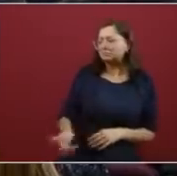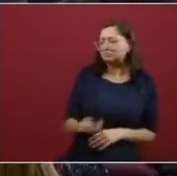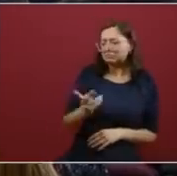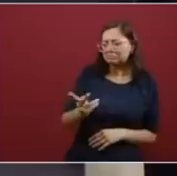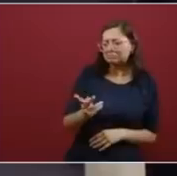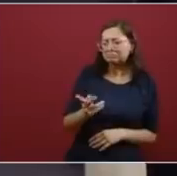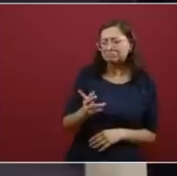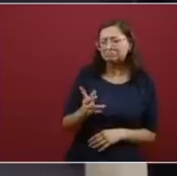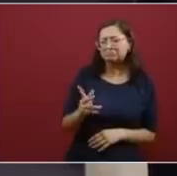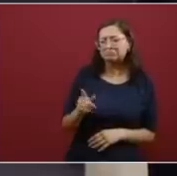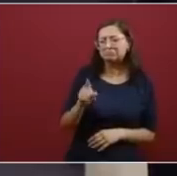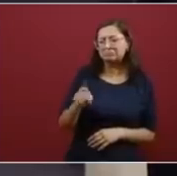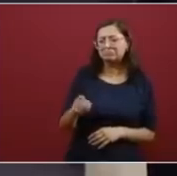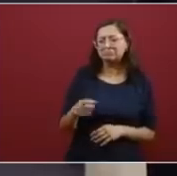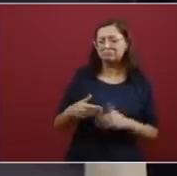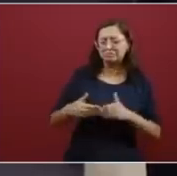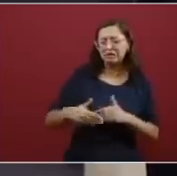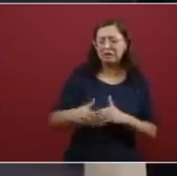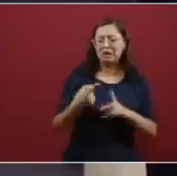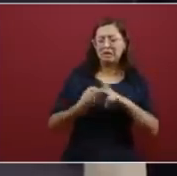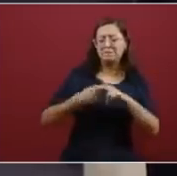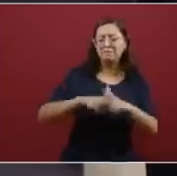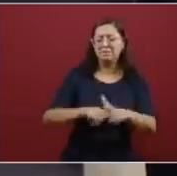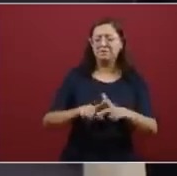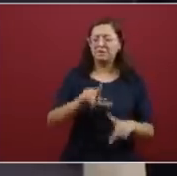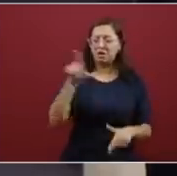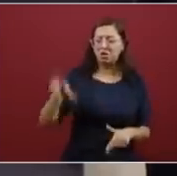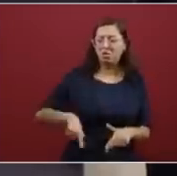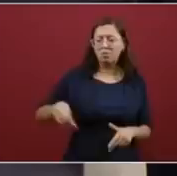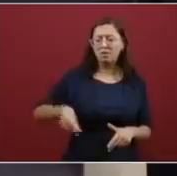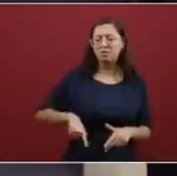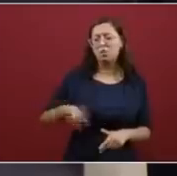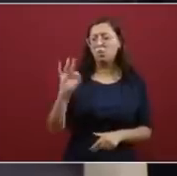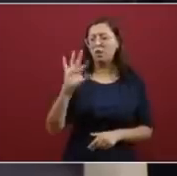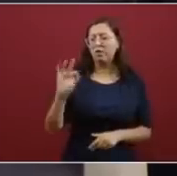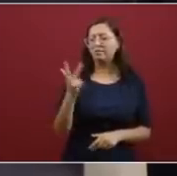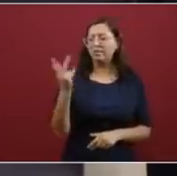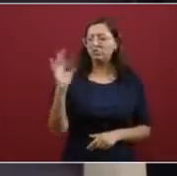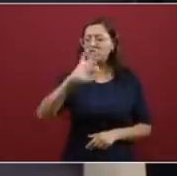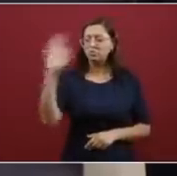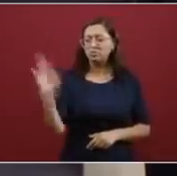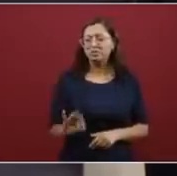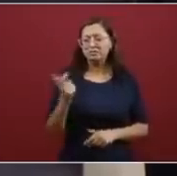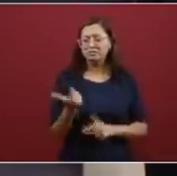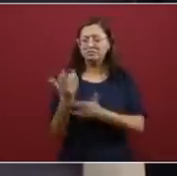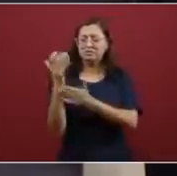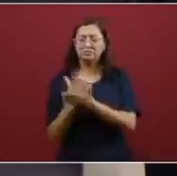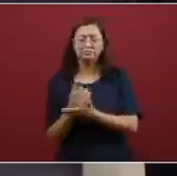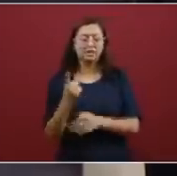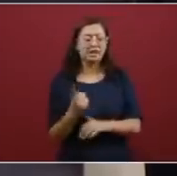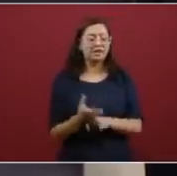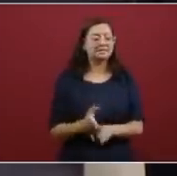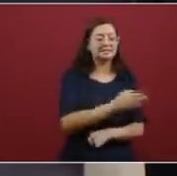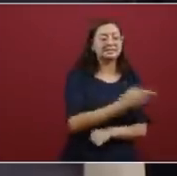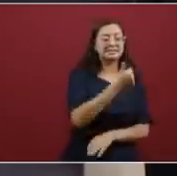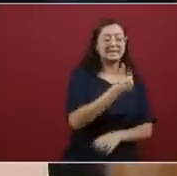en el arranque de su gobierno hubo un ahorro de 42% en comparación con el arranque de gobierno del sexenio